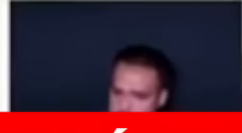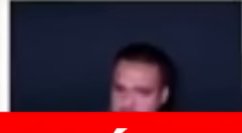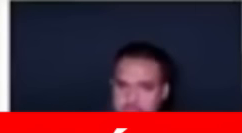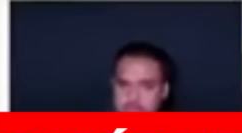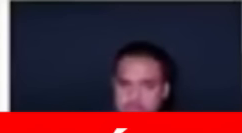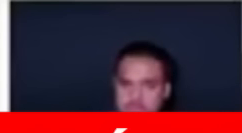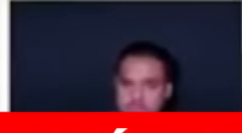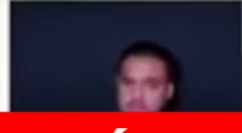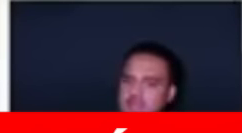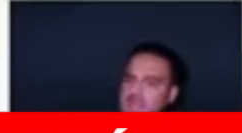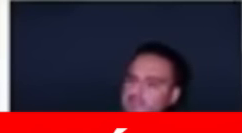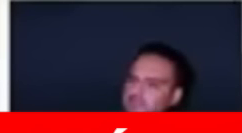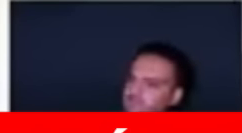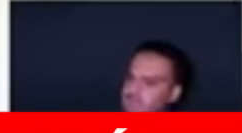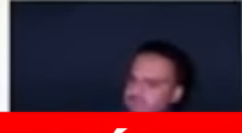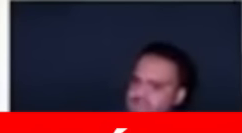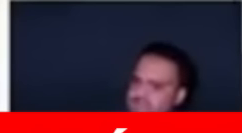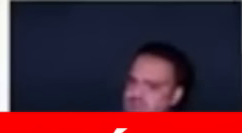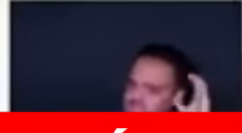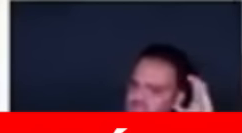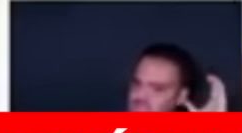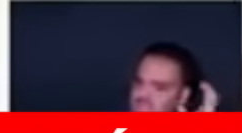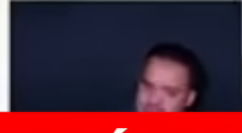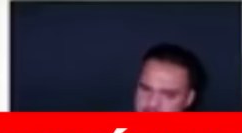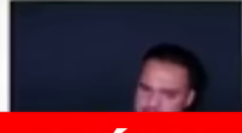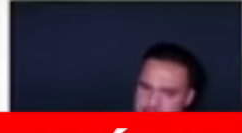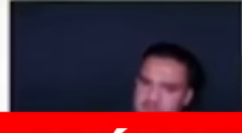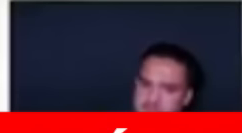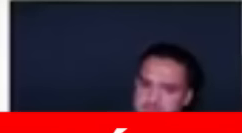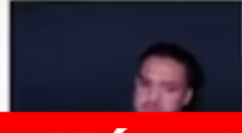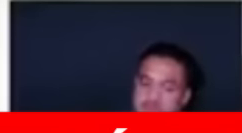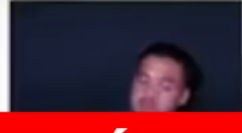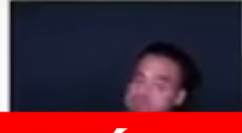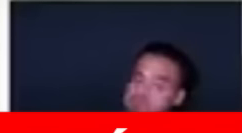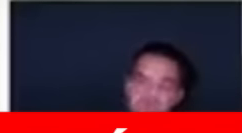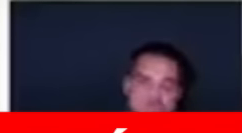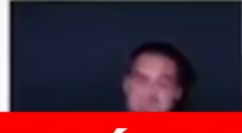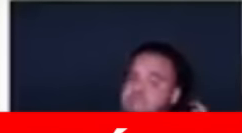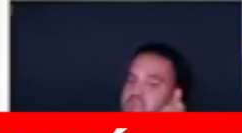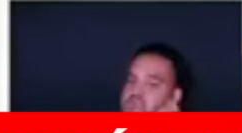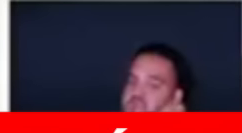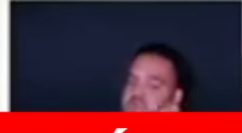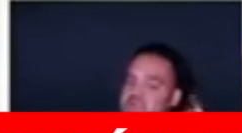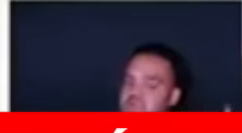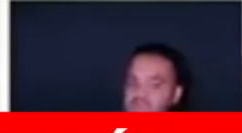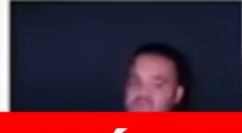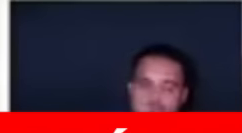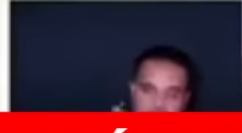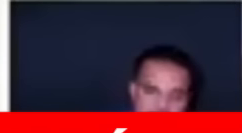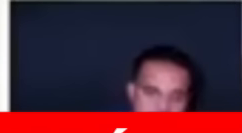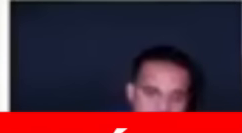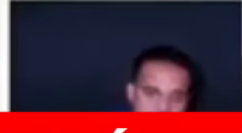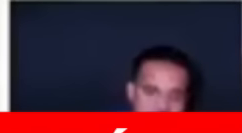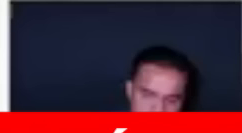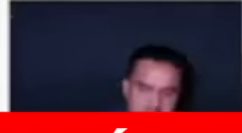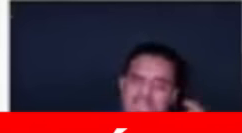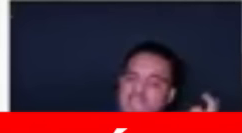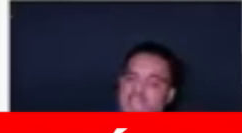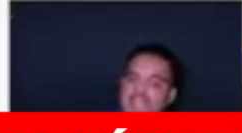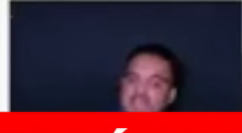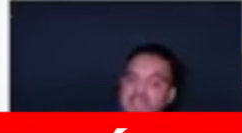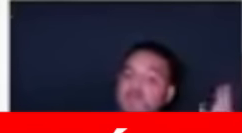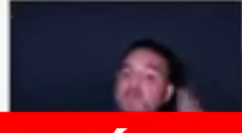a la delincuencia y digan lo que digan, Maru, eso es lo correcto, por eso estamos